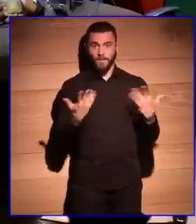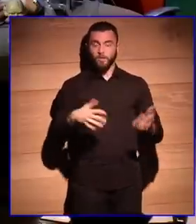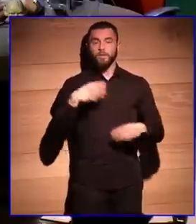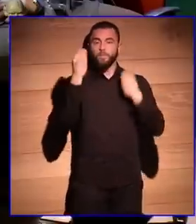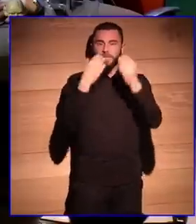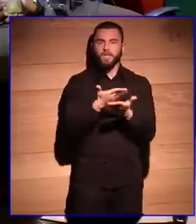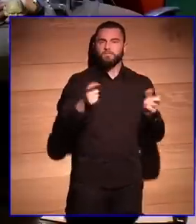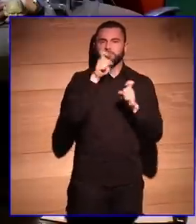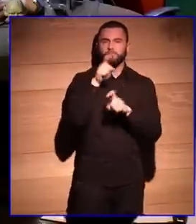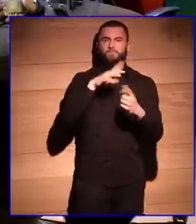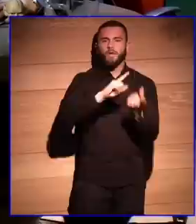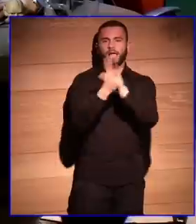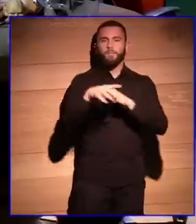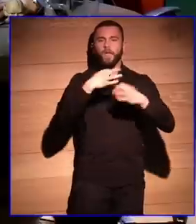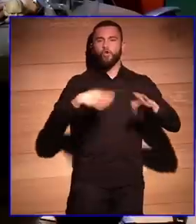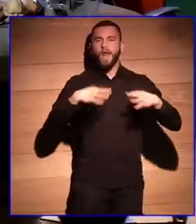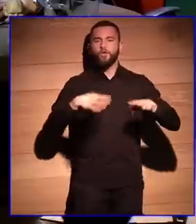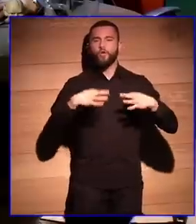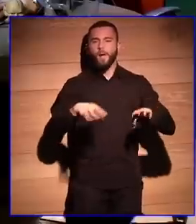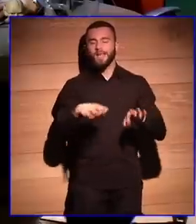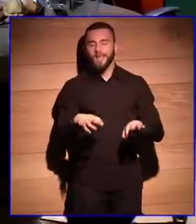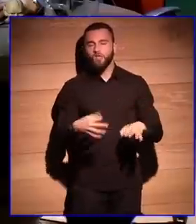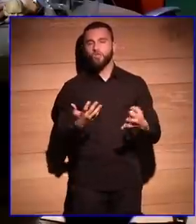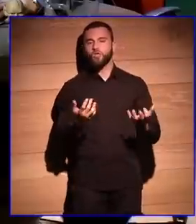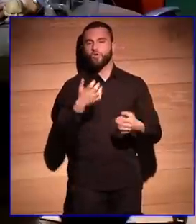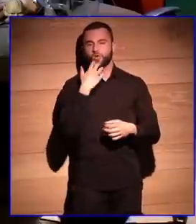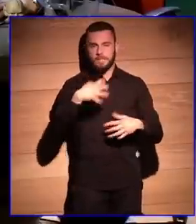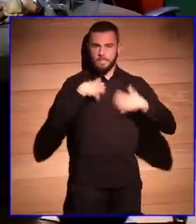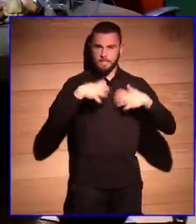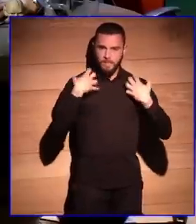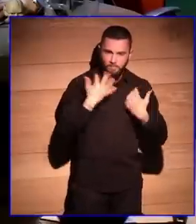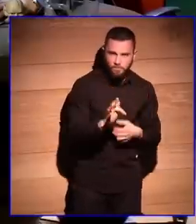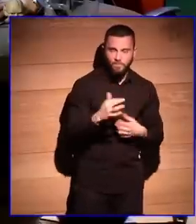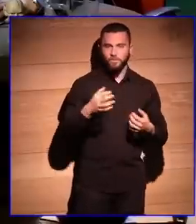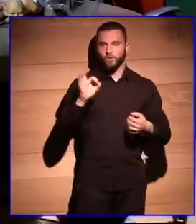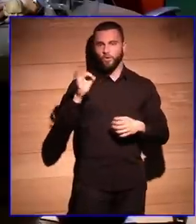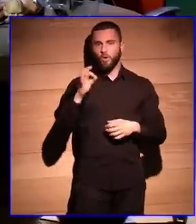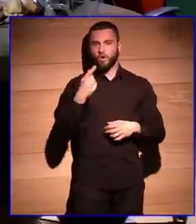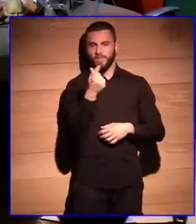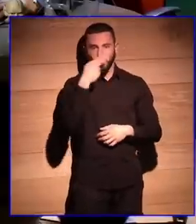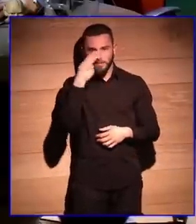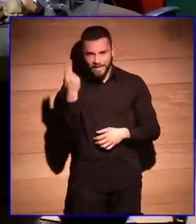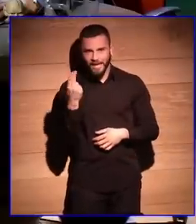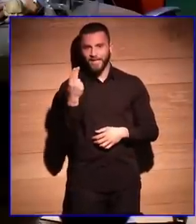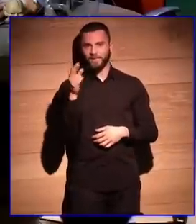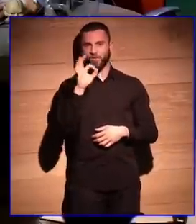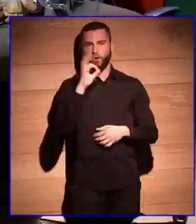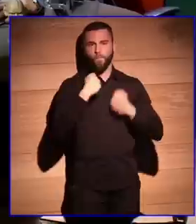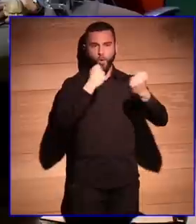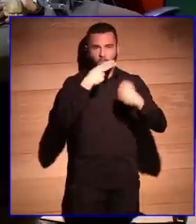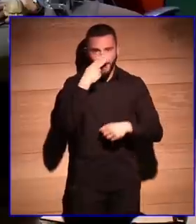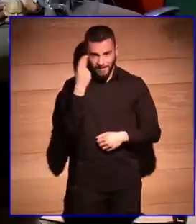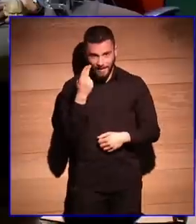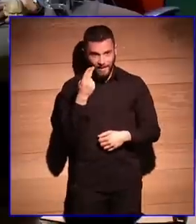la normalización, por ejemplo, de apreciar pues la codicia, el interés por el dinero, el interés por el poder?